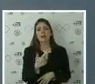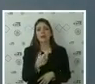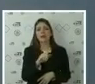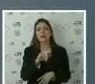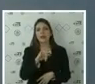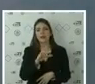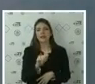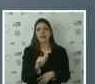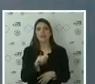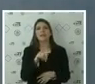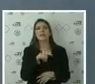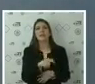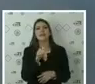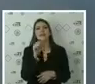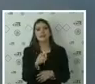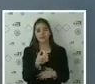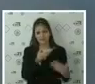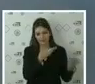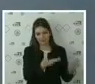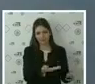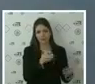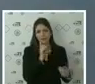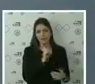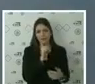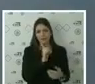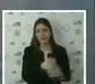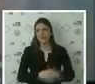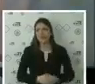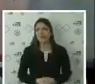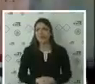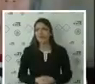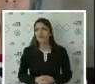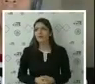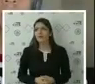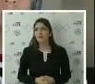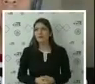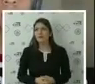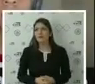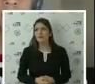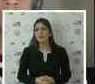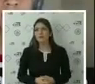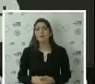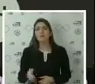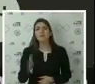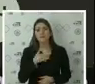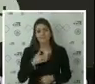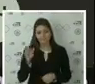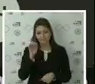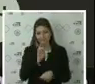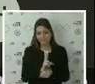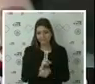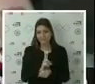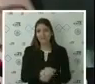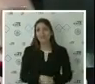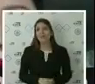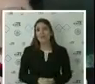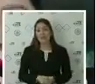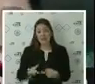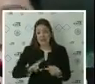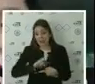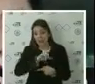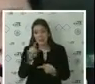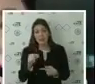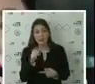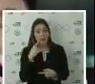Y adelante, Angélica. Hola, ¿qué tal? Buenos días. Bueno, pues el reto pospandemia yo lo considero que va a